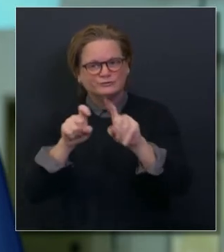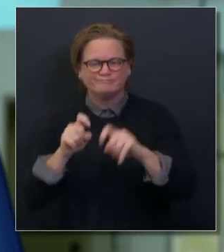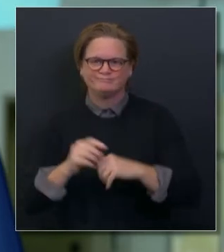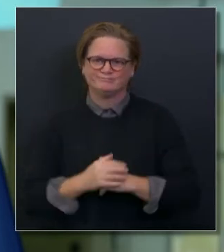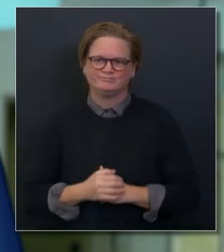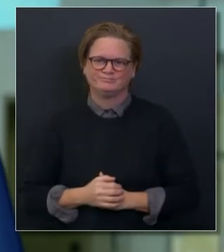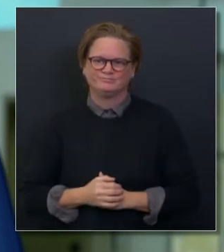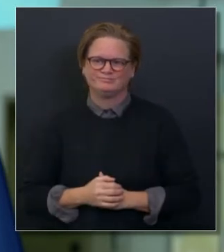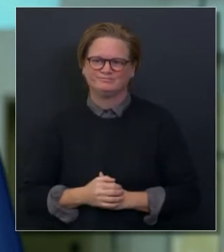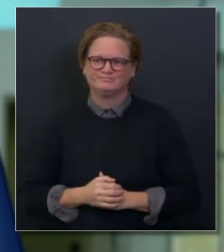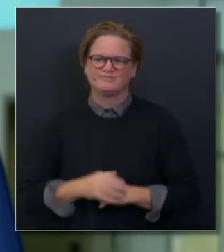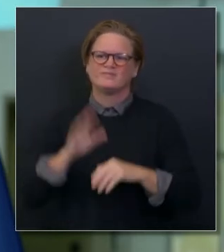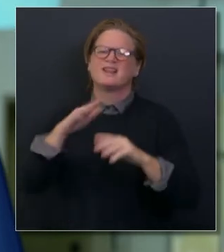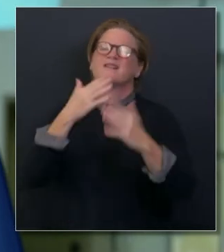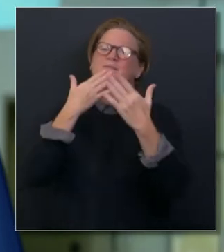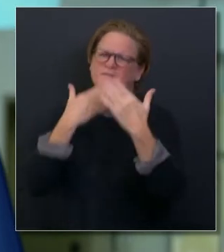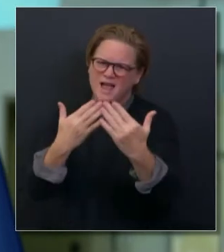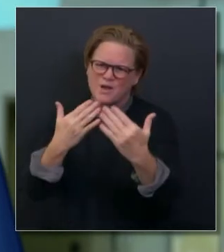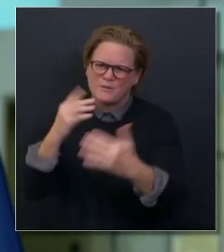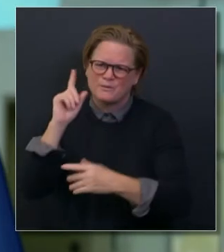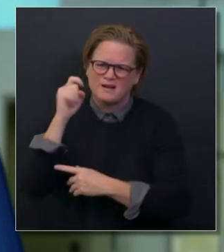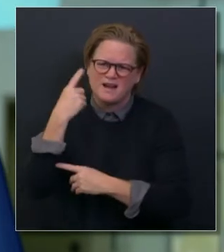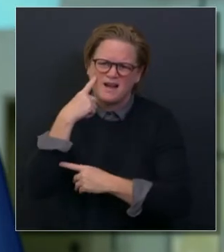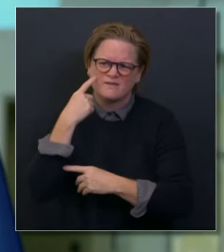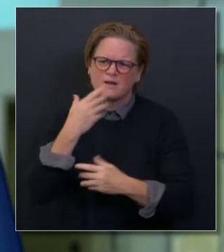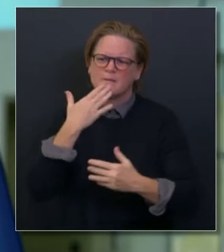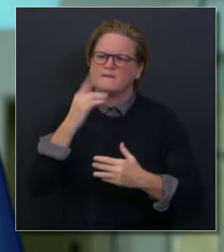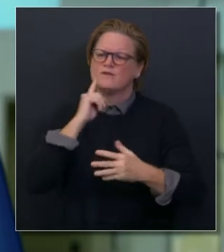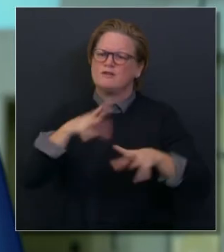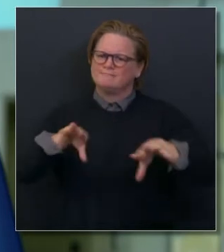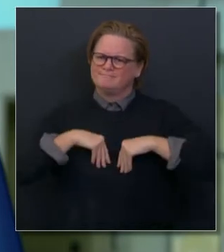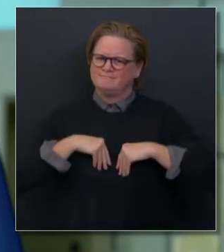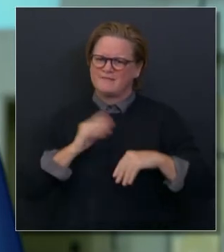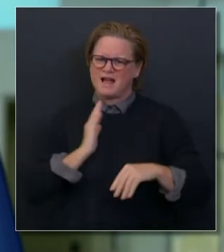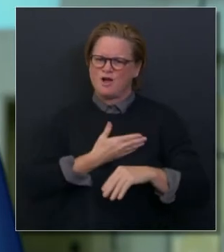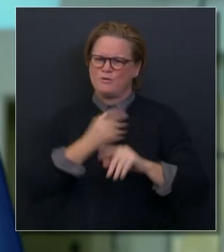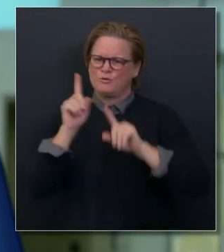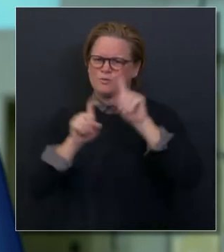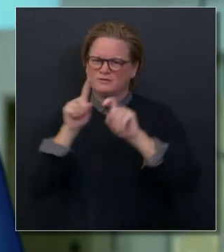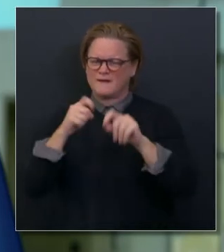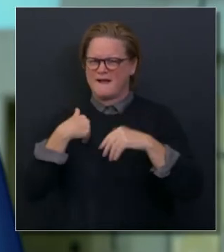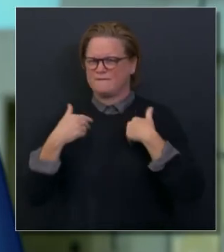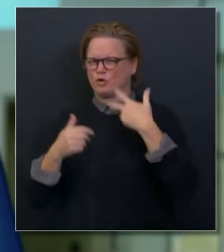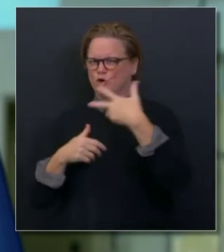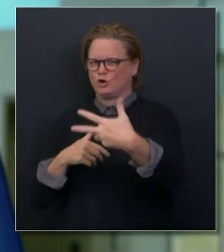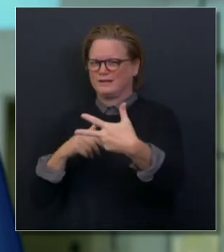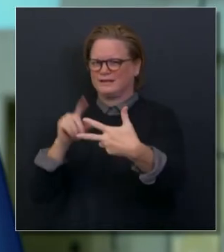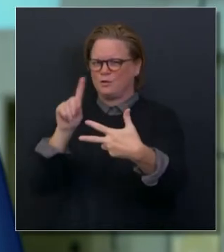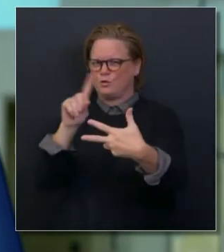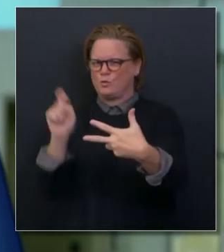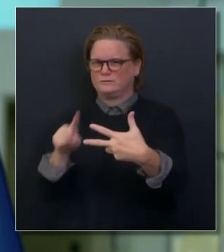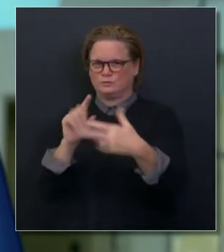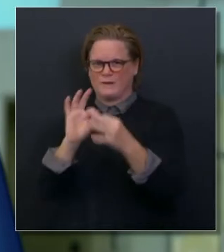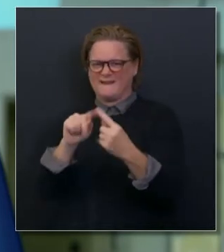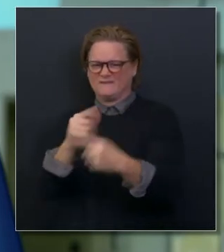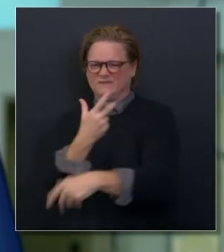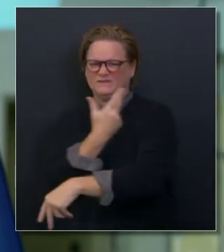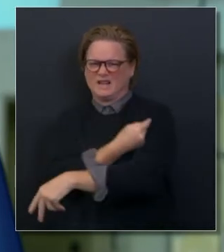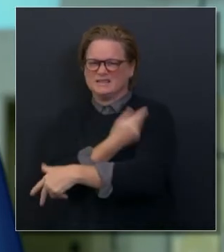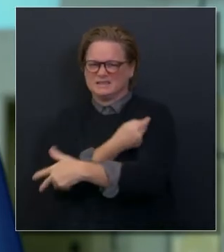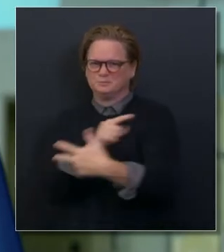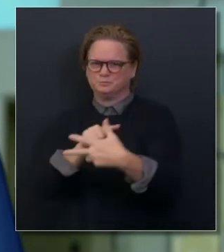Muchas gracias, gobernador, por tener estas sesiones y escuchar nuestras preguntas. Quiero hacer 3 cosas por